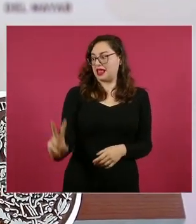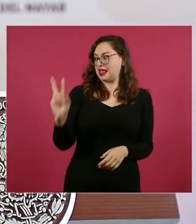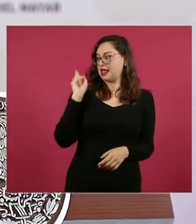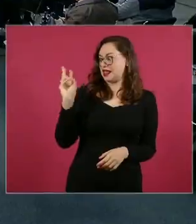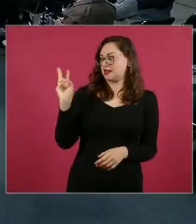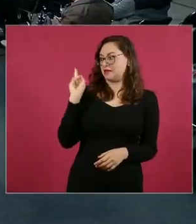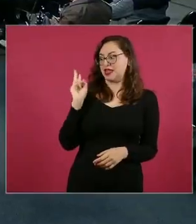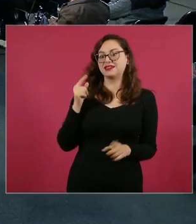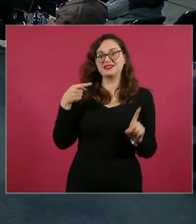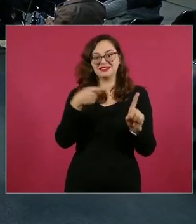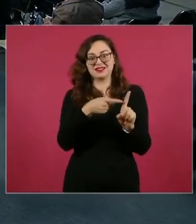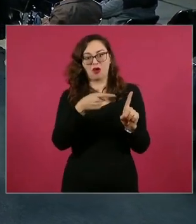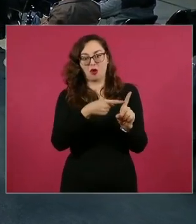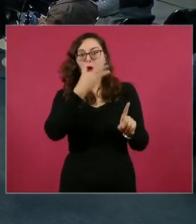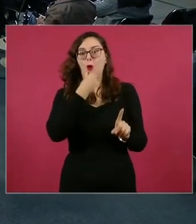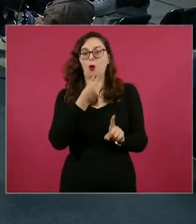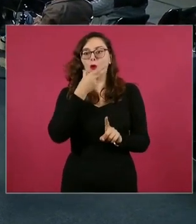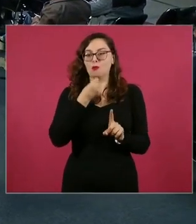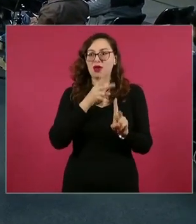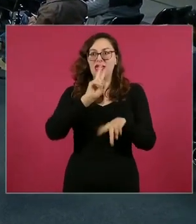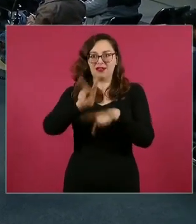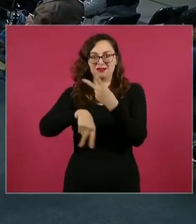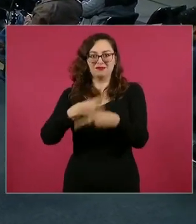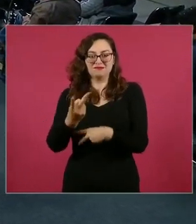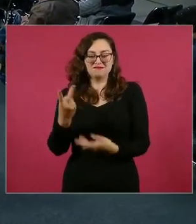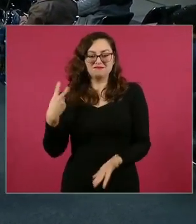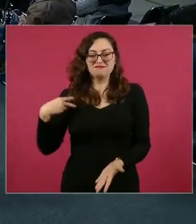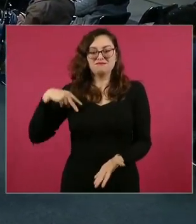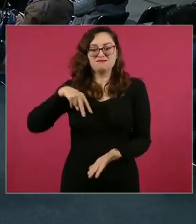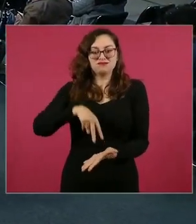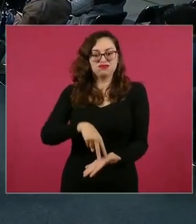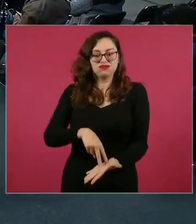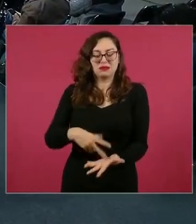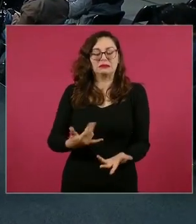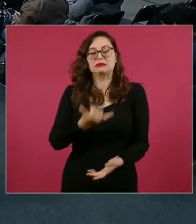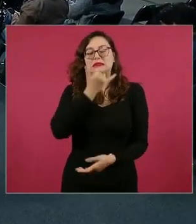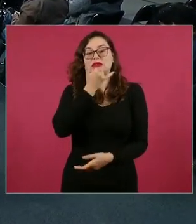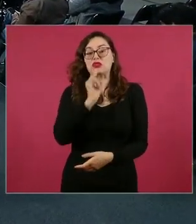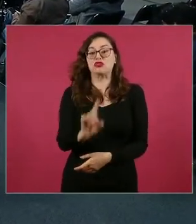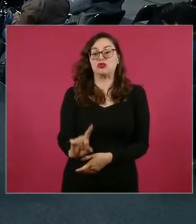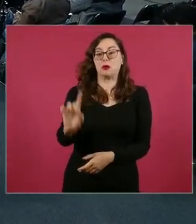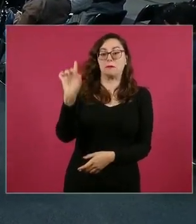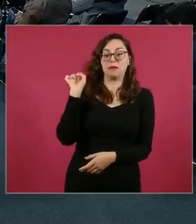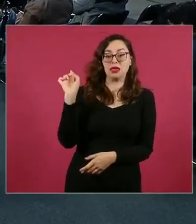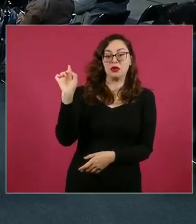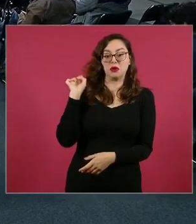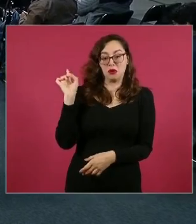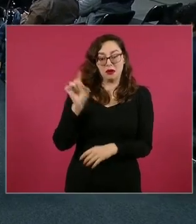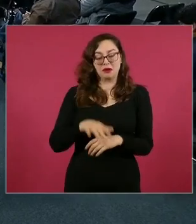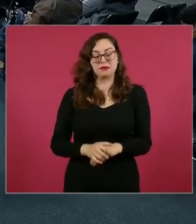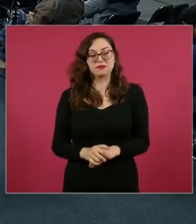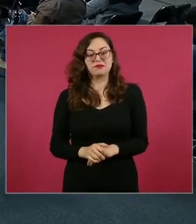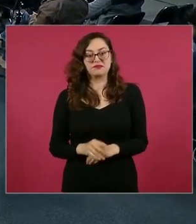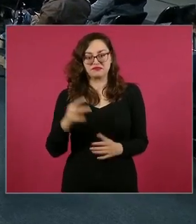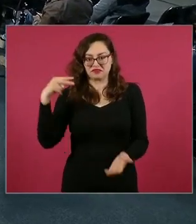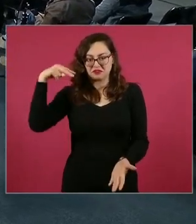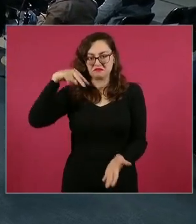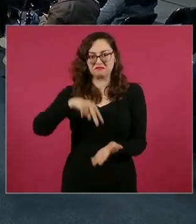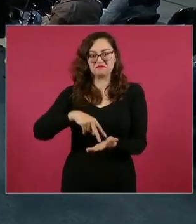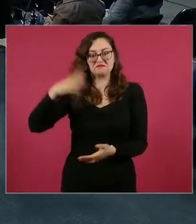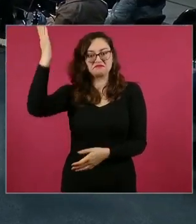repiten la imagen digo el viernes el domingo ahí está